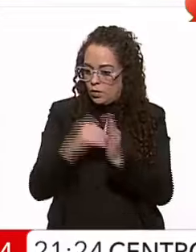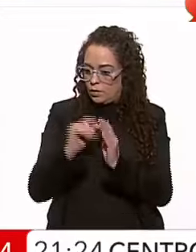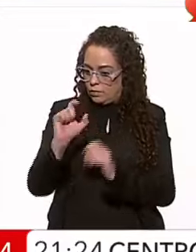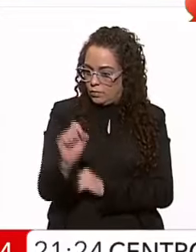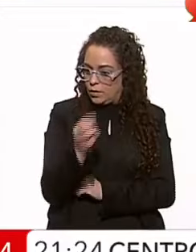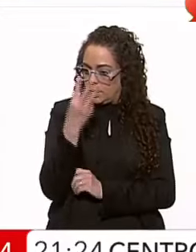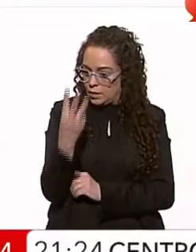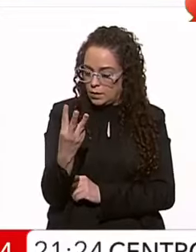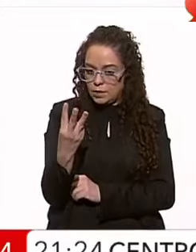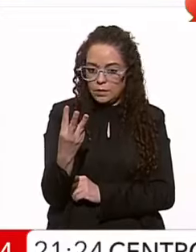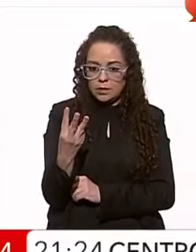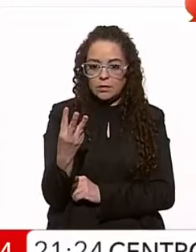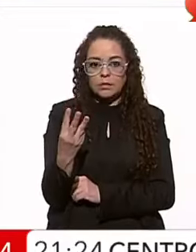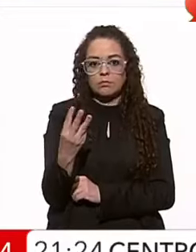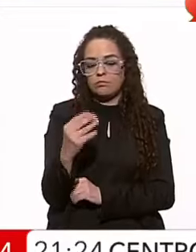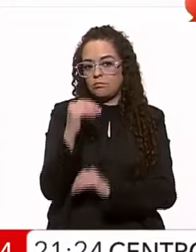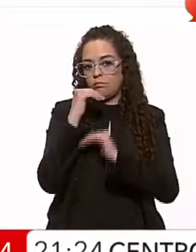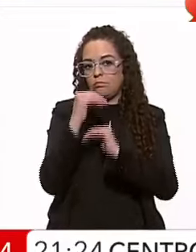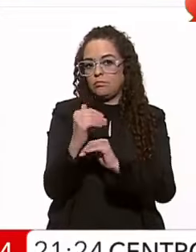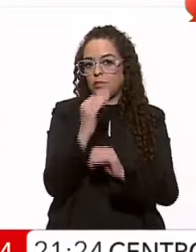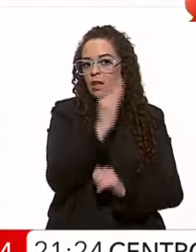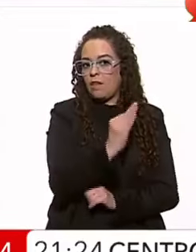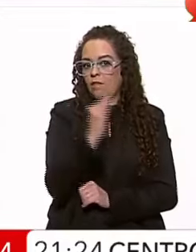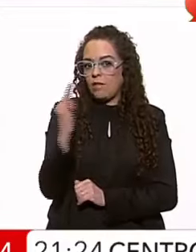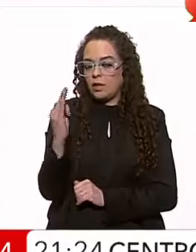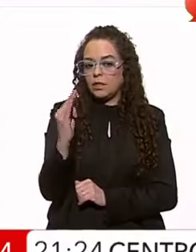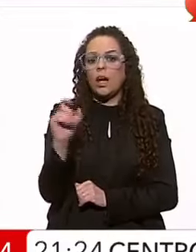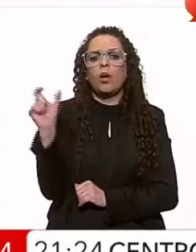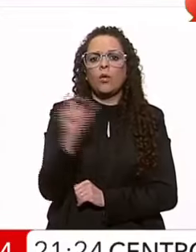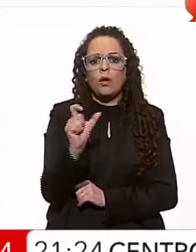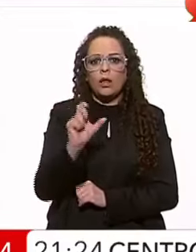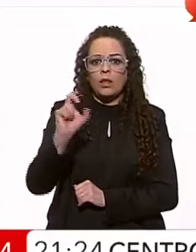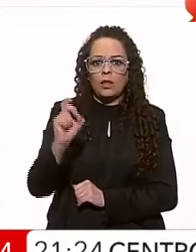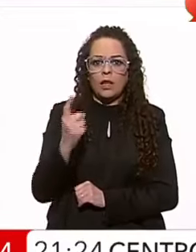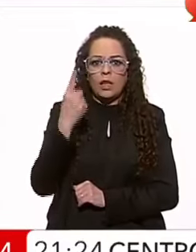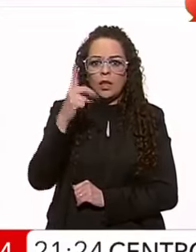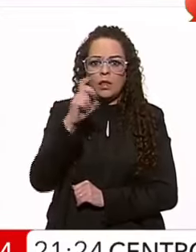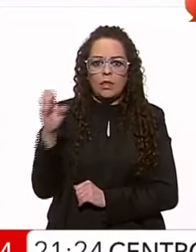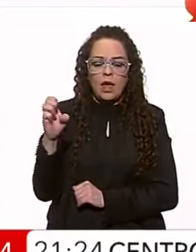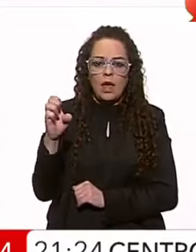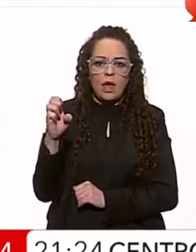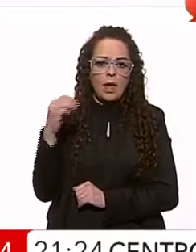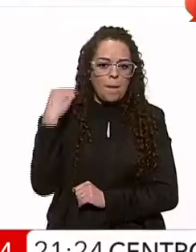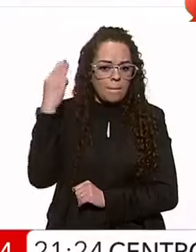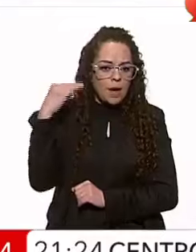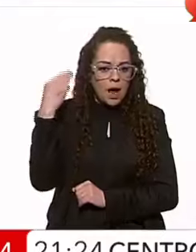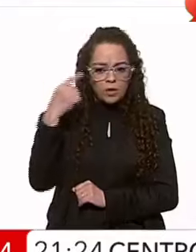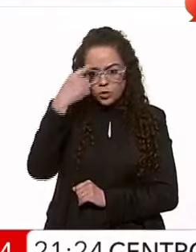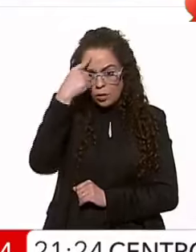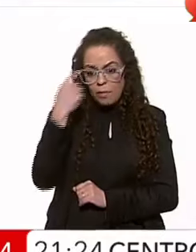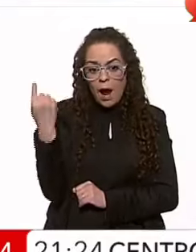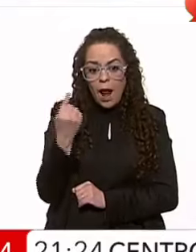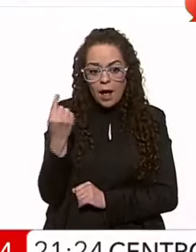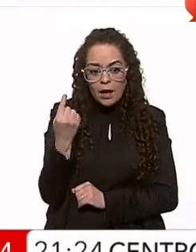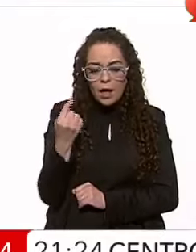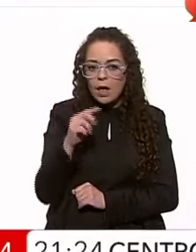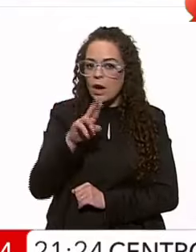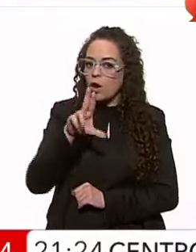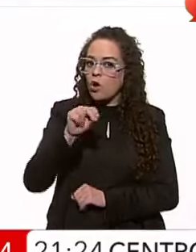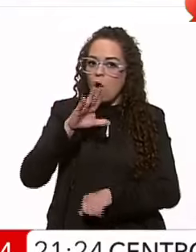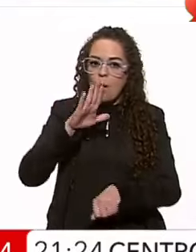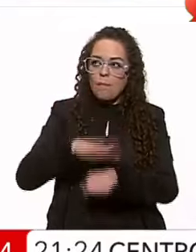y que establecía una fecha límite del 31 de marzo para suspender la importación